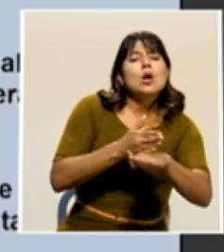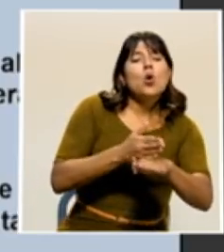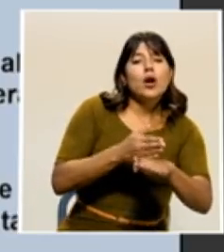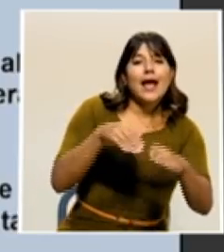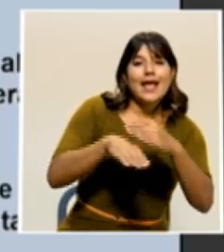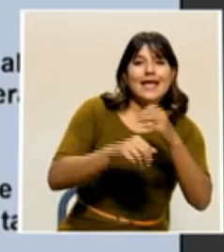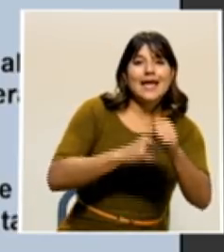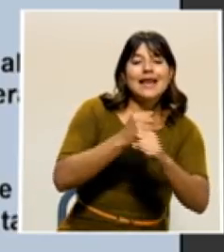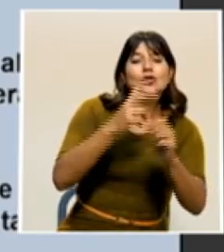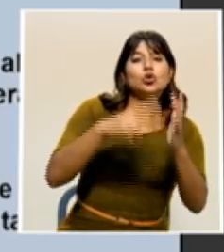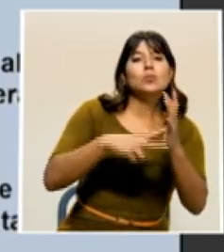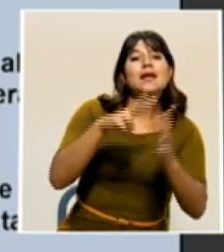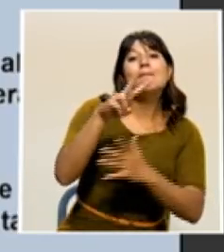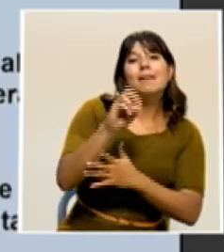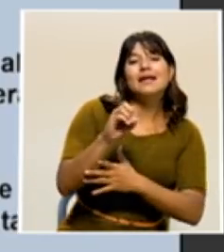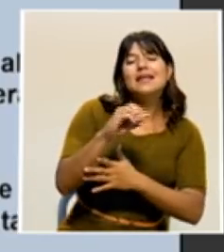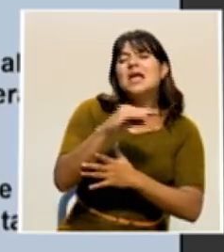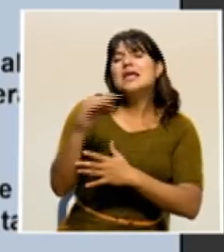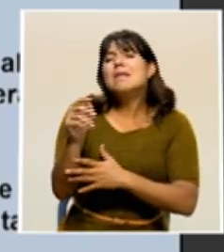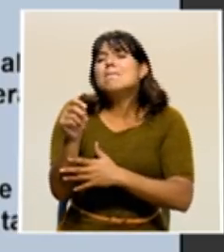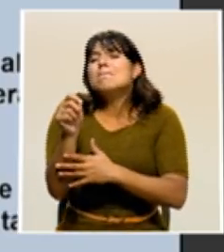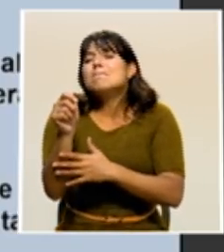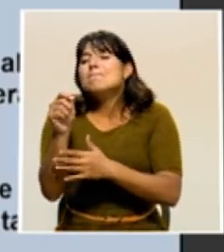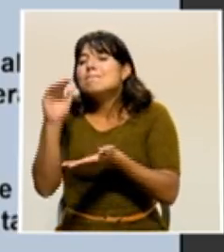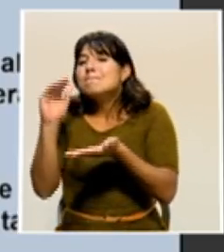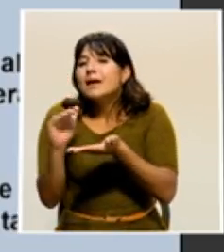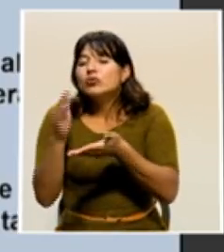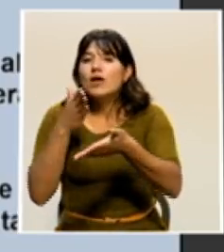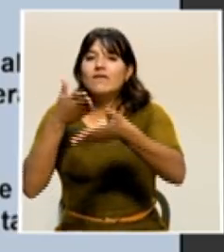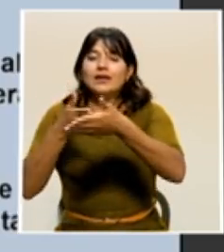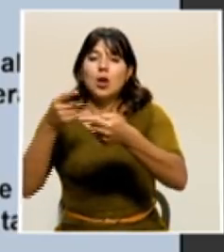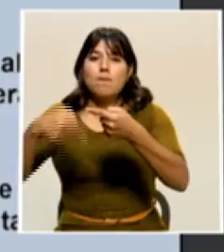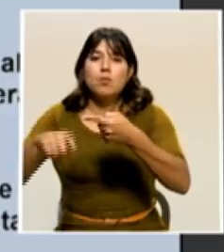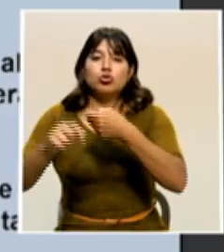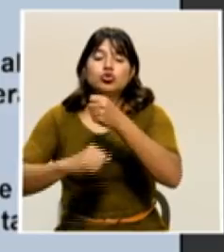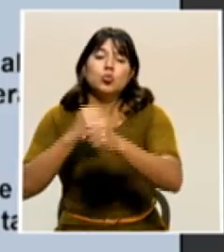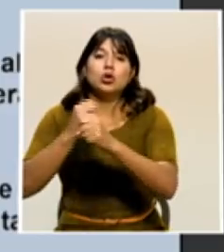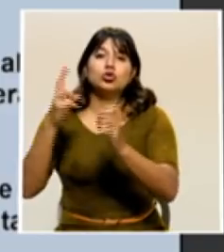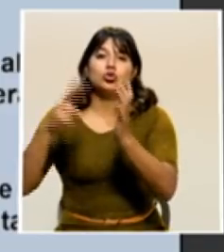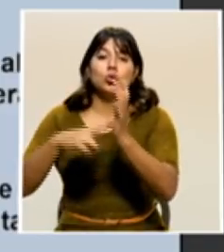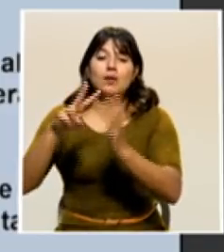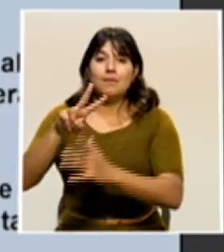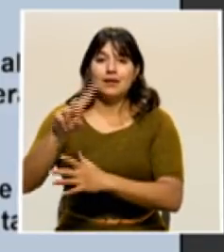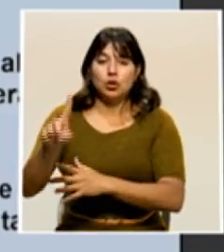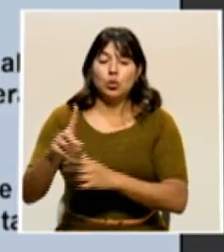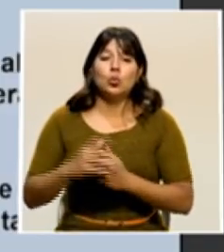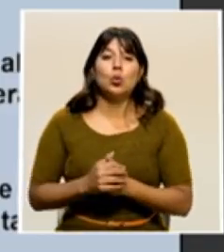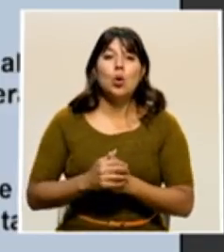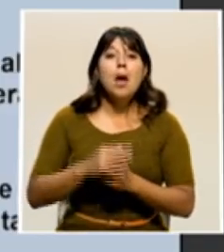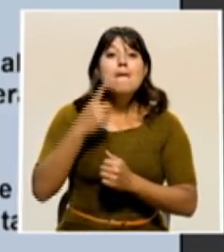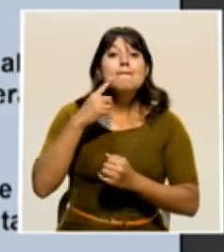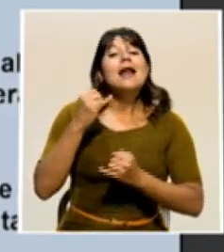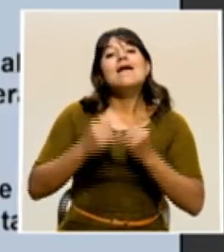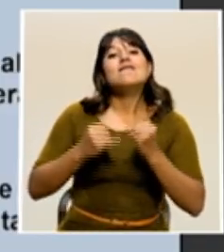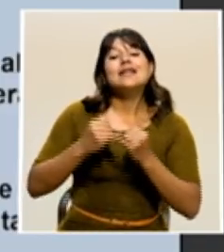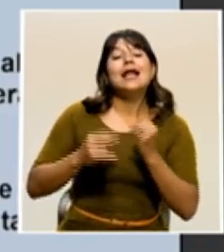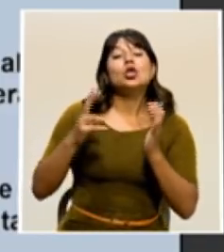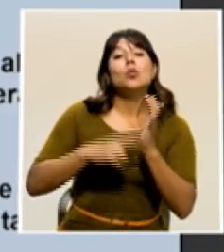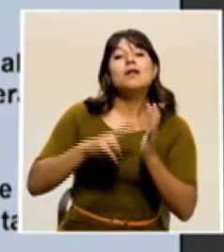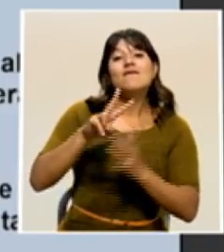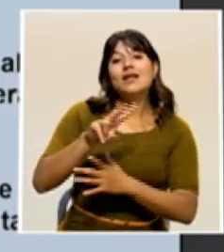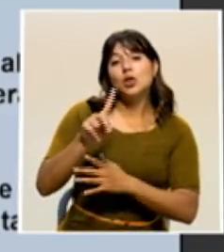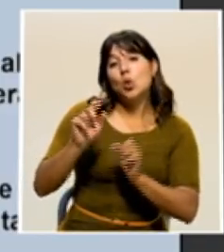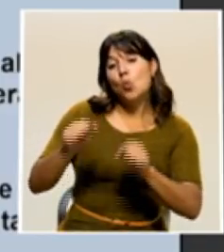menos vigoroso en el 2021, pero en general cerrando a un nivel más alto el PIB para finales del 2021, el PIB de la